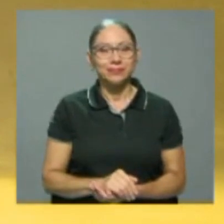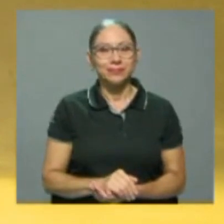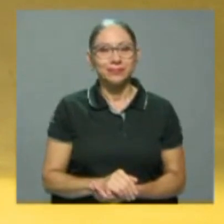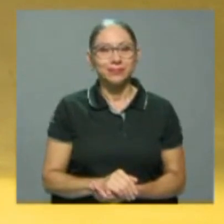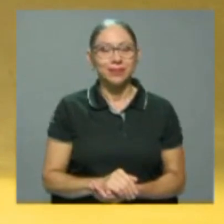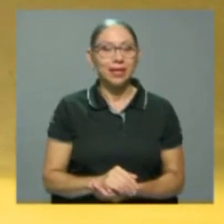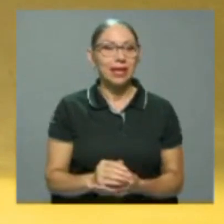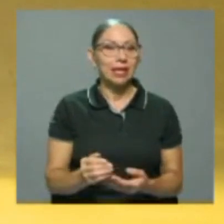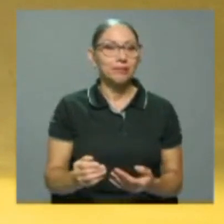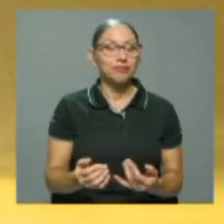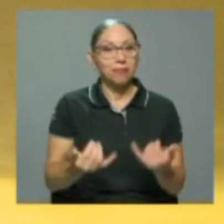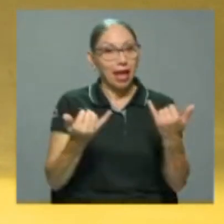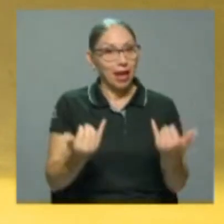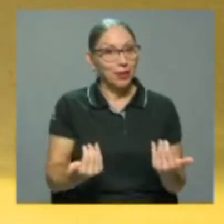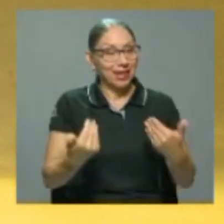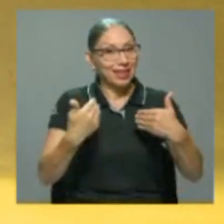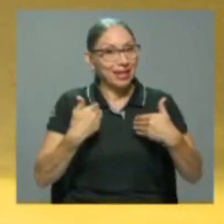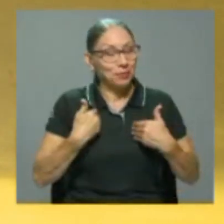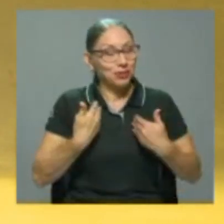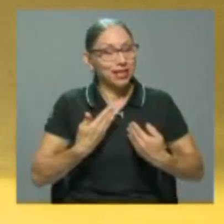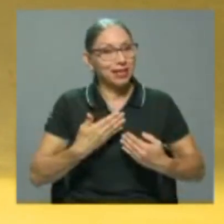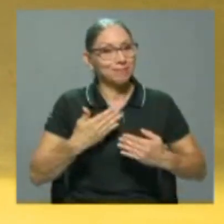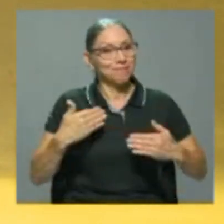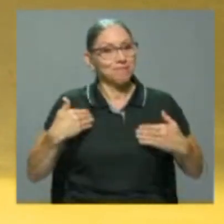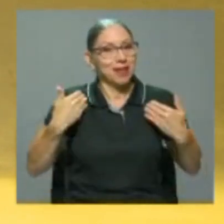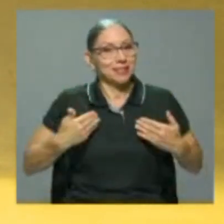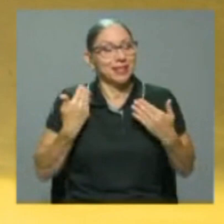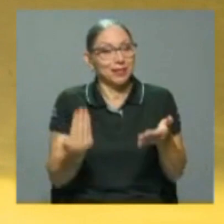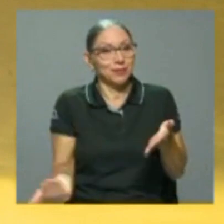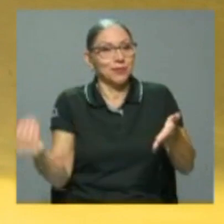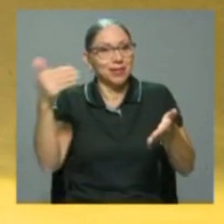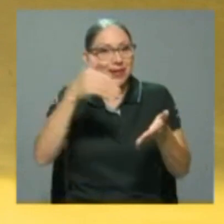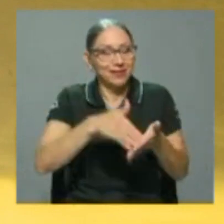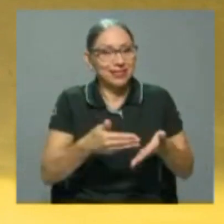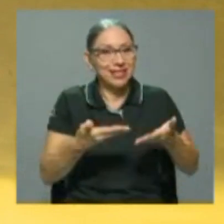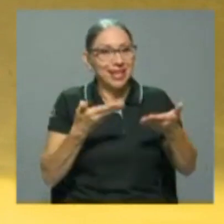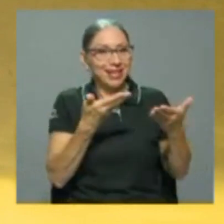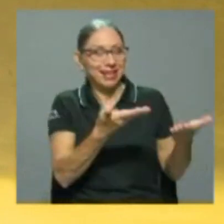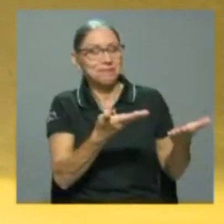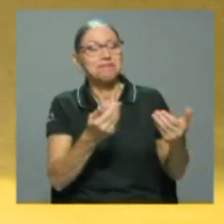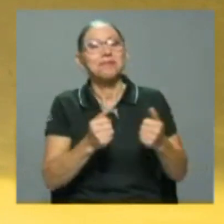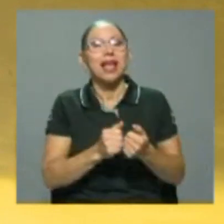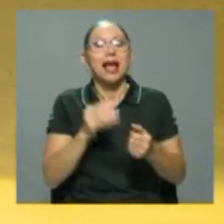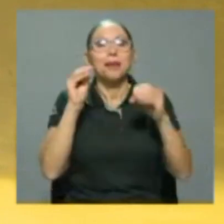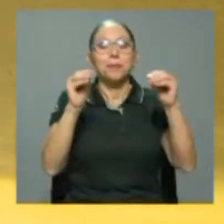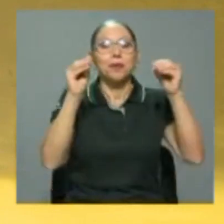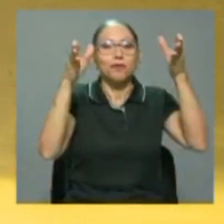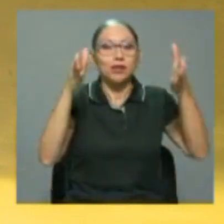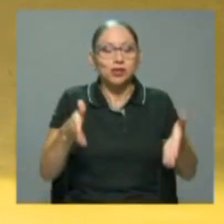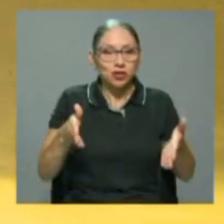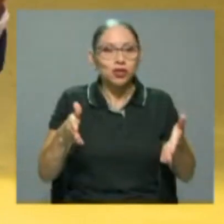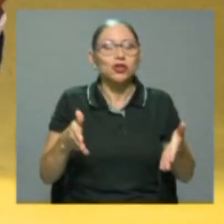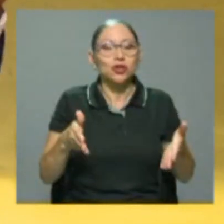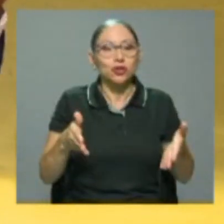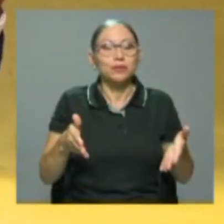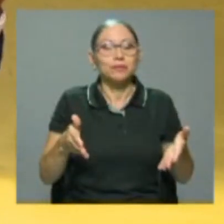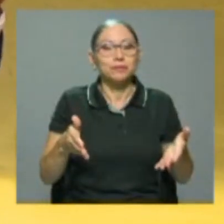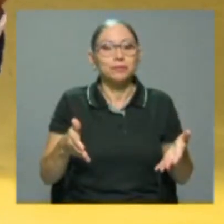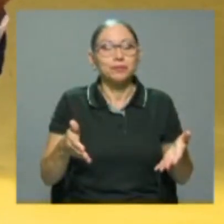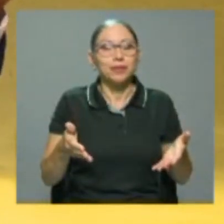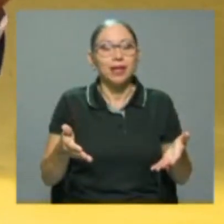y tenemos el placer de tener una vez más al profesor, al